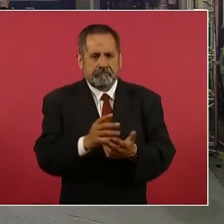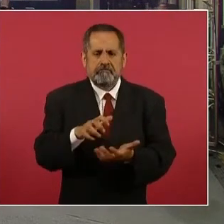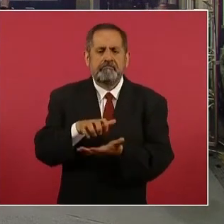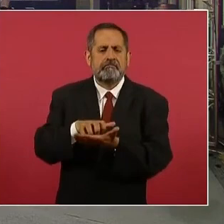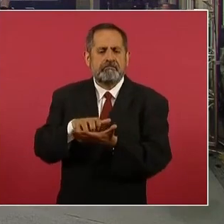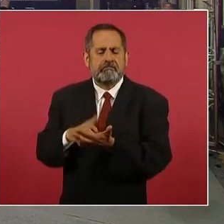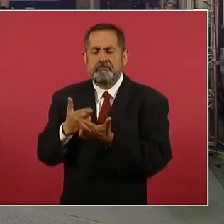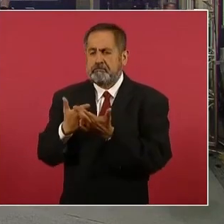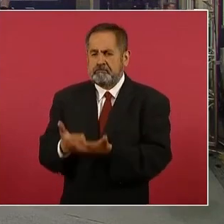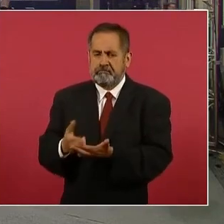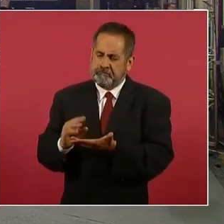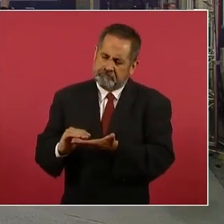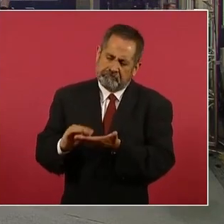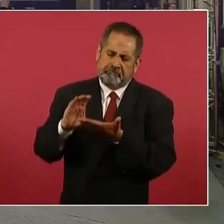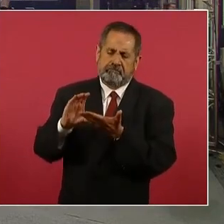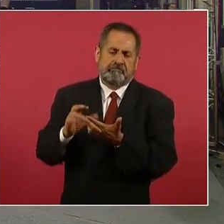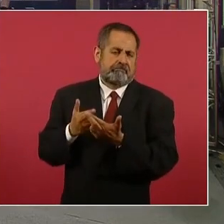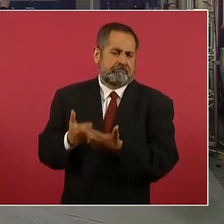y ahora